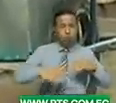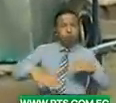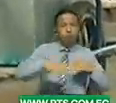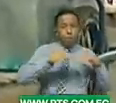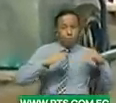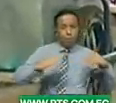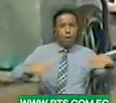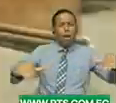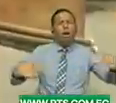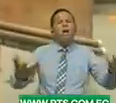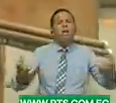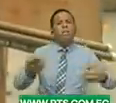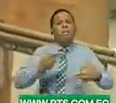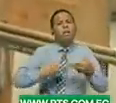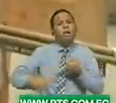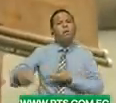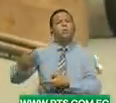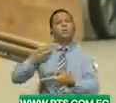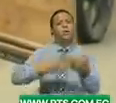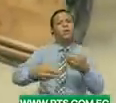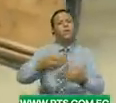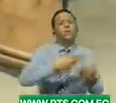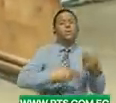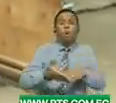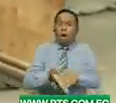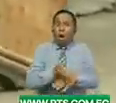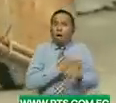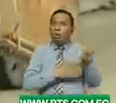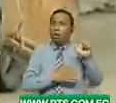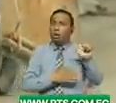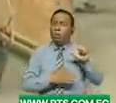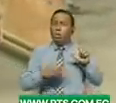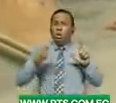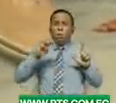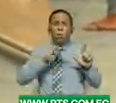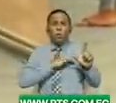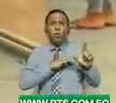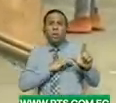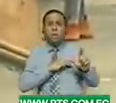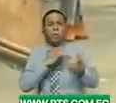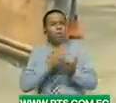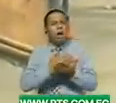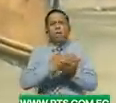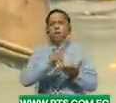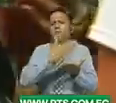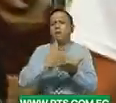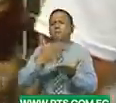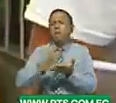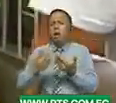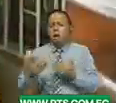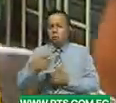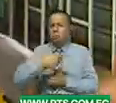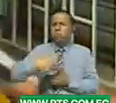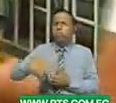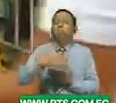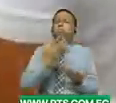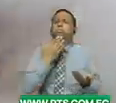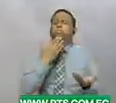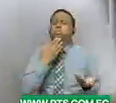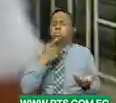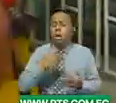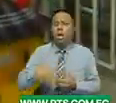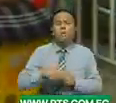comerciantes informales, aquellos que fueron desalojados el lunes pasado. ¿Qué pasa? Que ellos pasan aquí todo desde la madrugada, 2, 3 de la